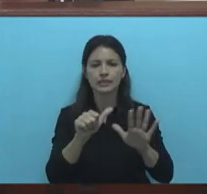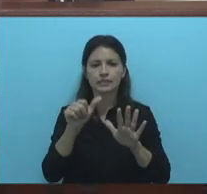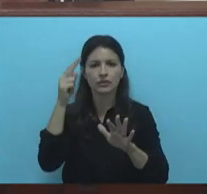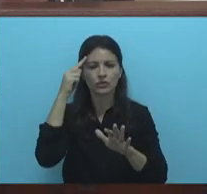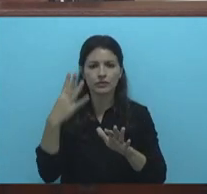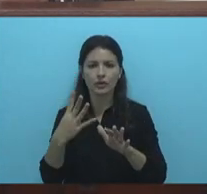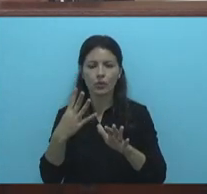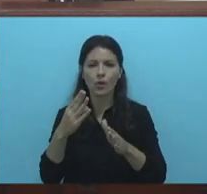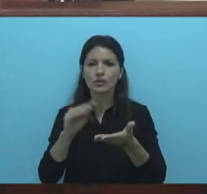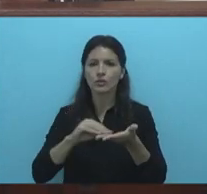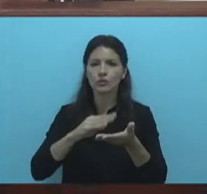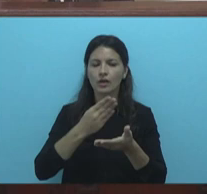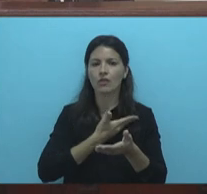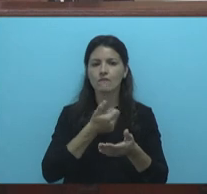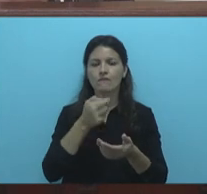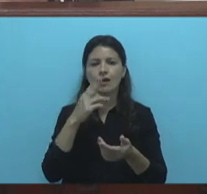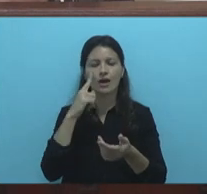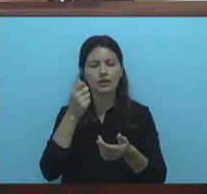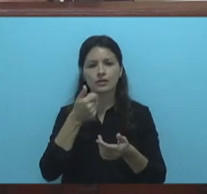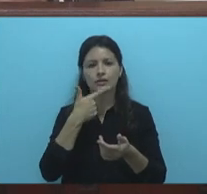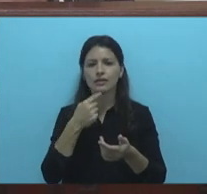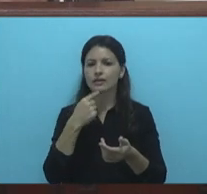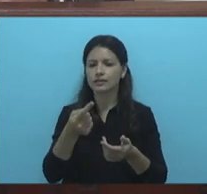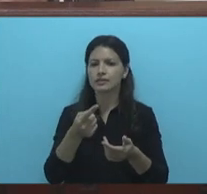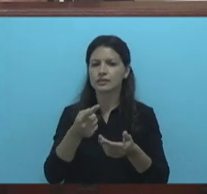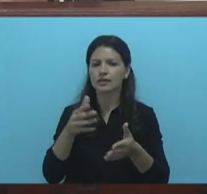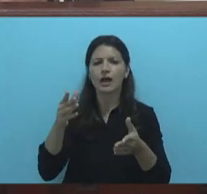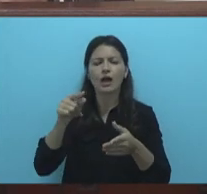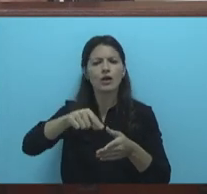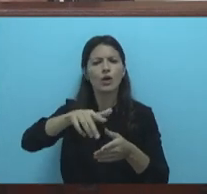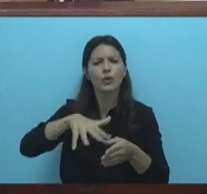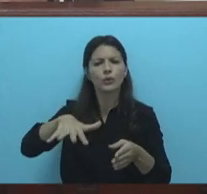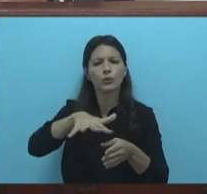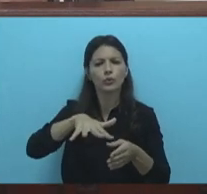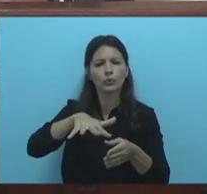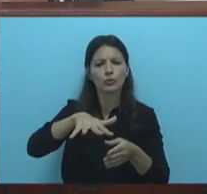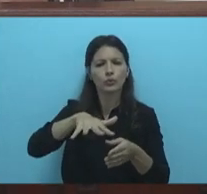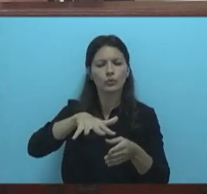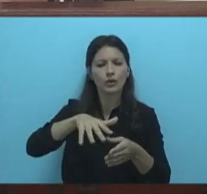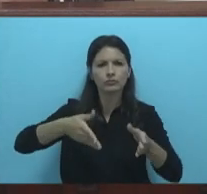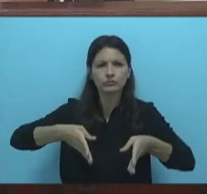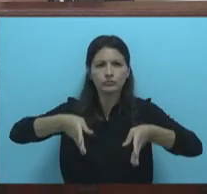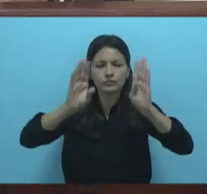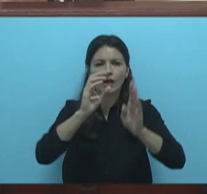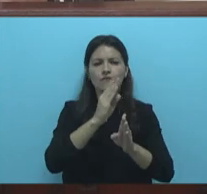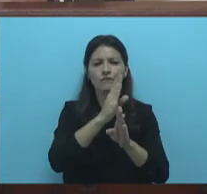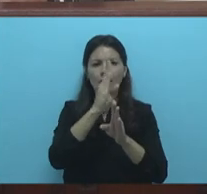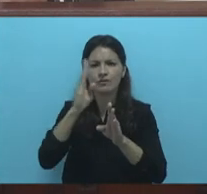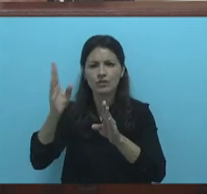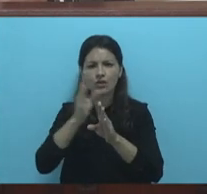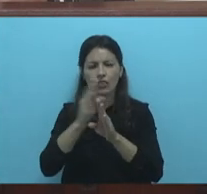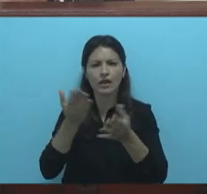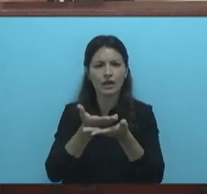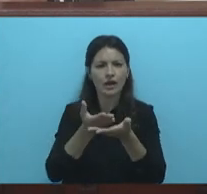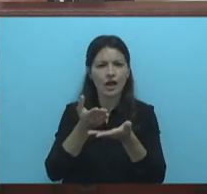48.694 de los diputados Farías y Pinotti, por el cual se declara patrimonio histórico y cultural provincial al edificio Biblioteca Popular